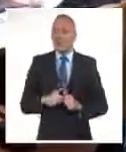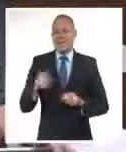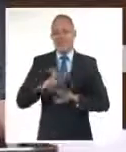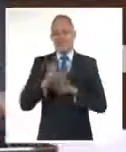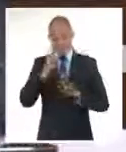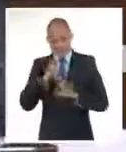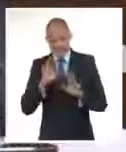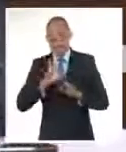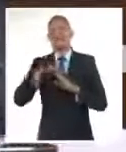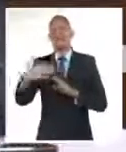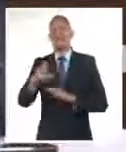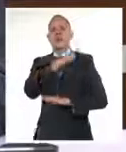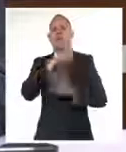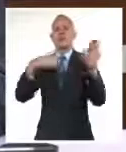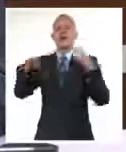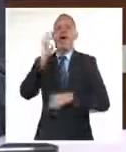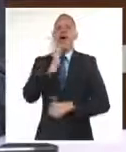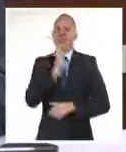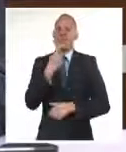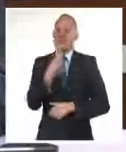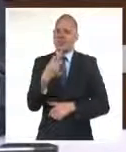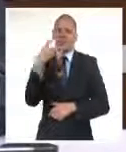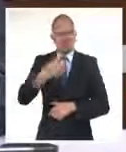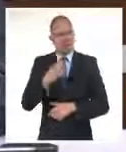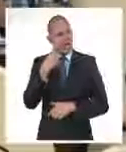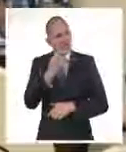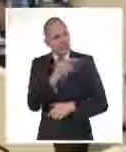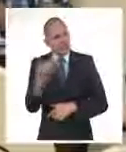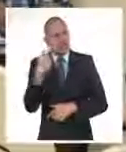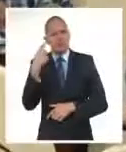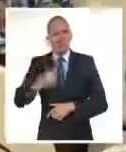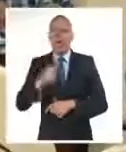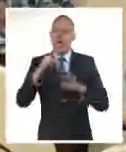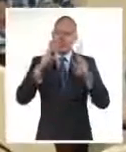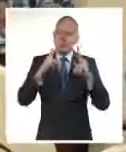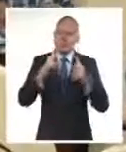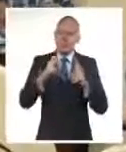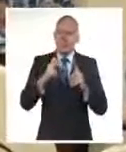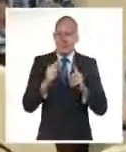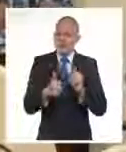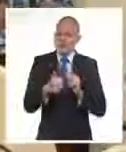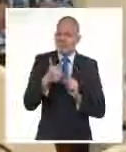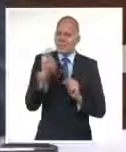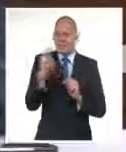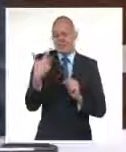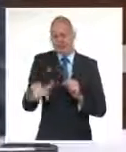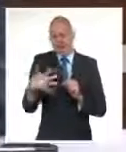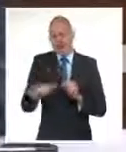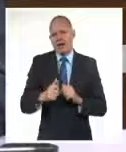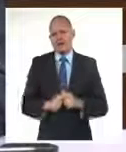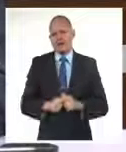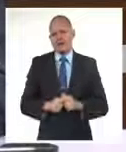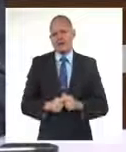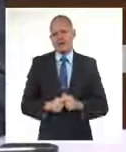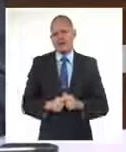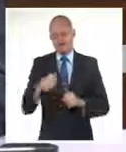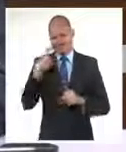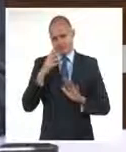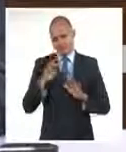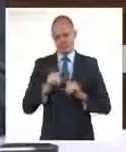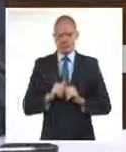Manuel Marrero Cruz manifestó que, aunque se aprecian resultados, no se avanza como requieren los tiempos. Ahora que estamos abocados ya